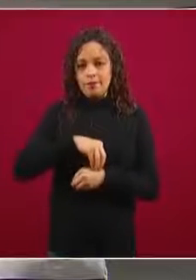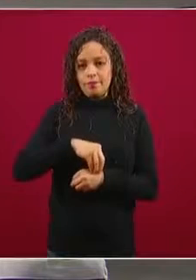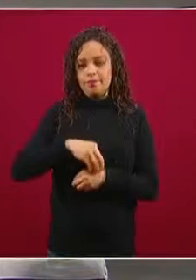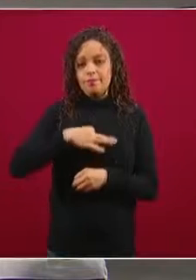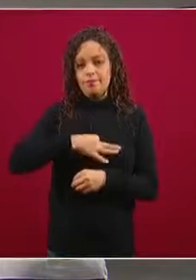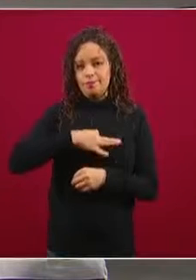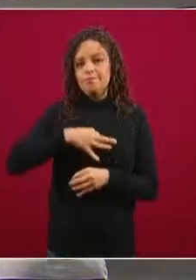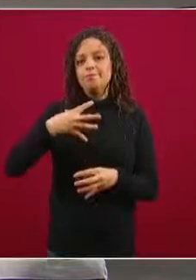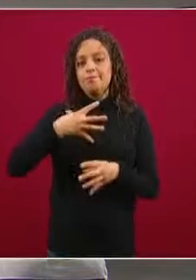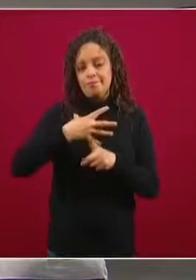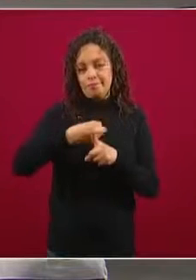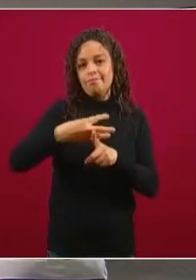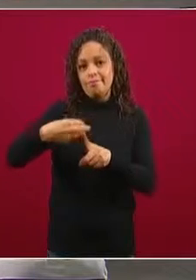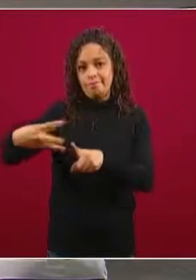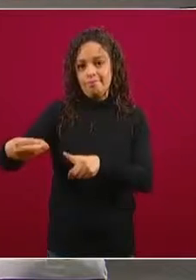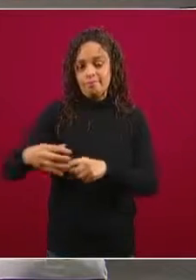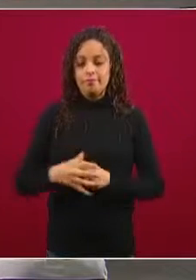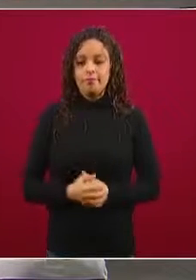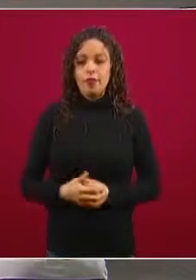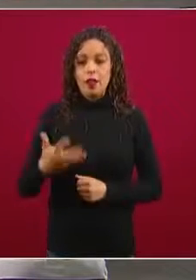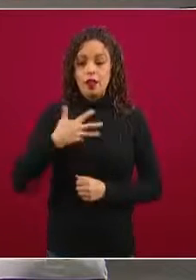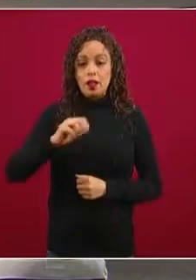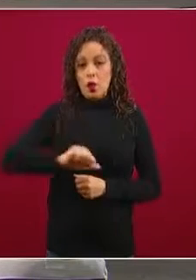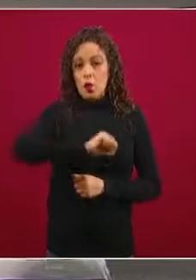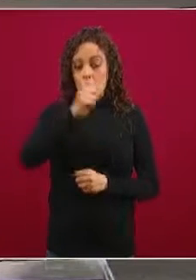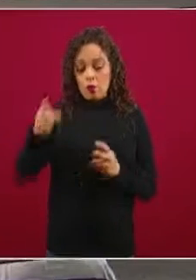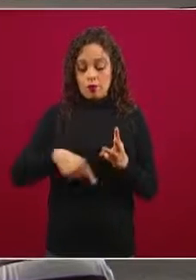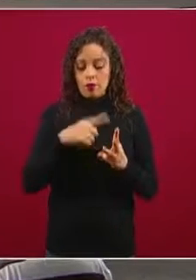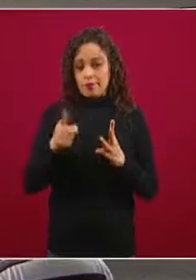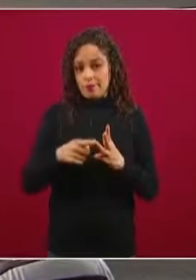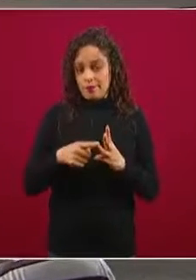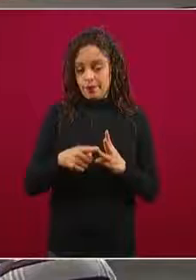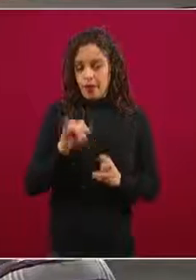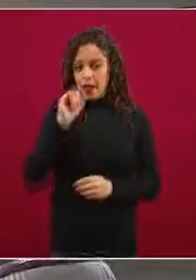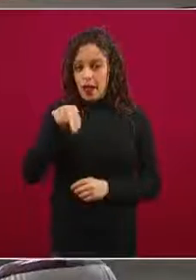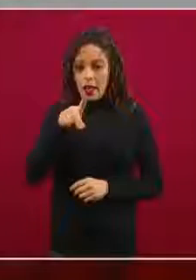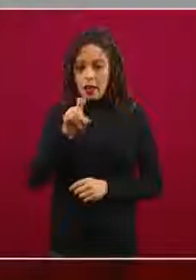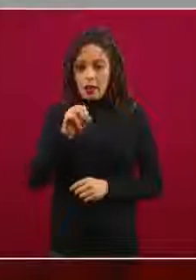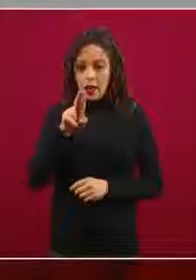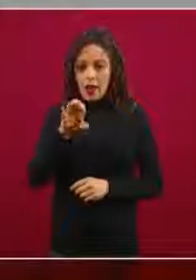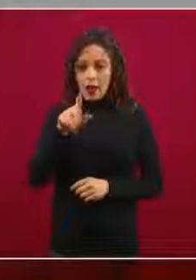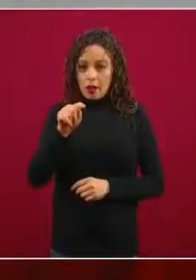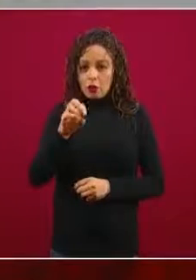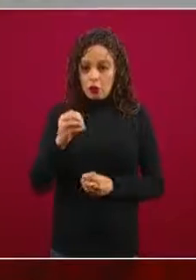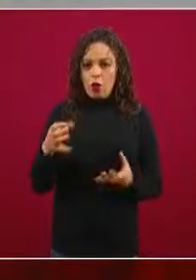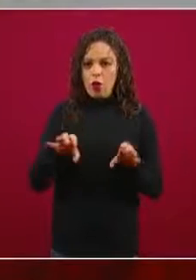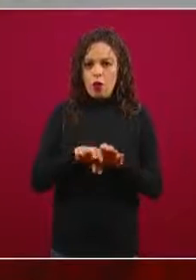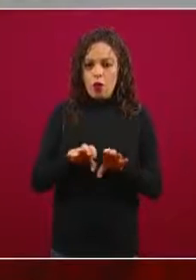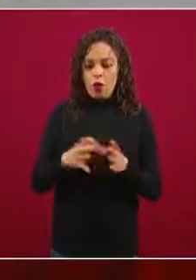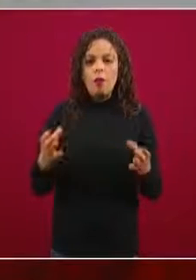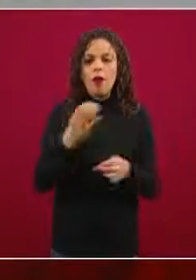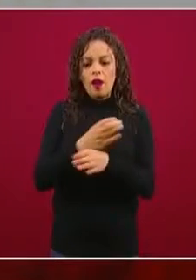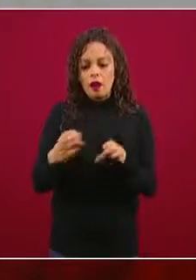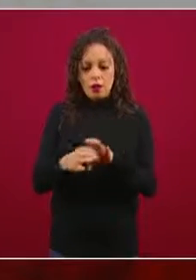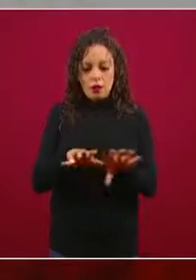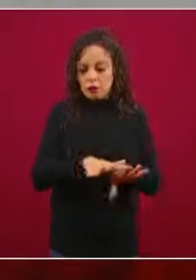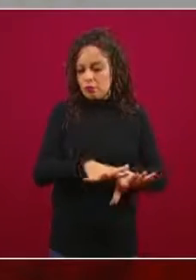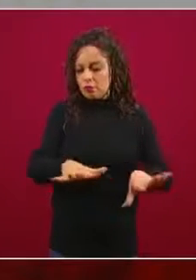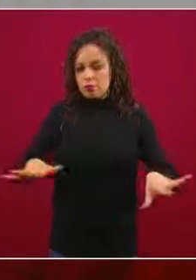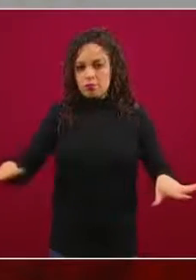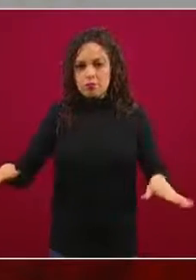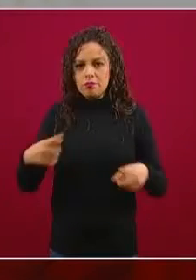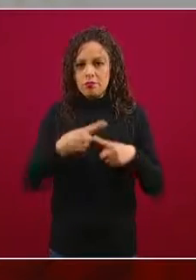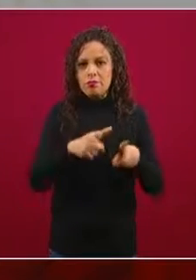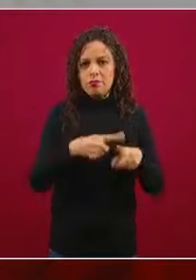un tercer mecanismo, conocido también como indirecto, que es a través de las superficies inertes o los